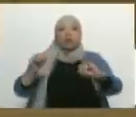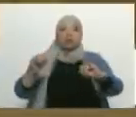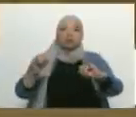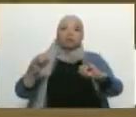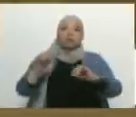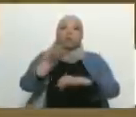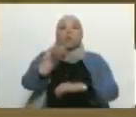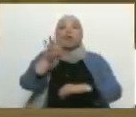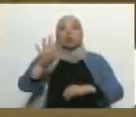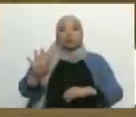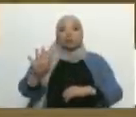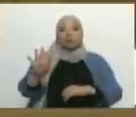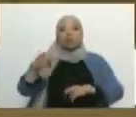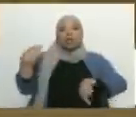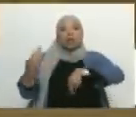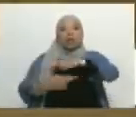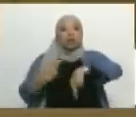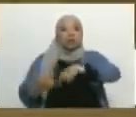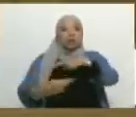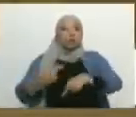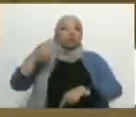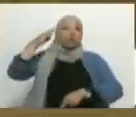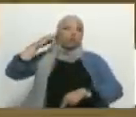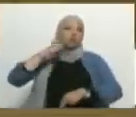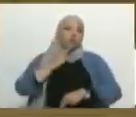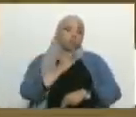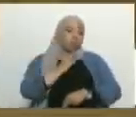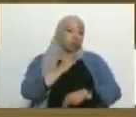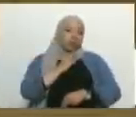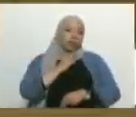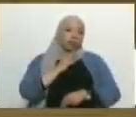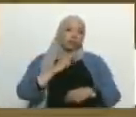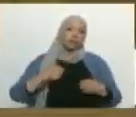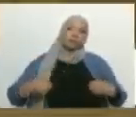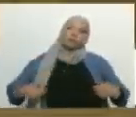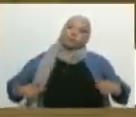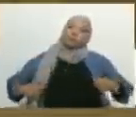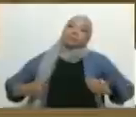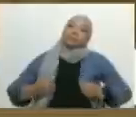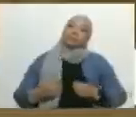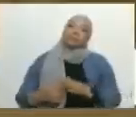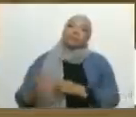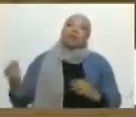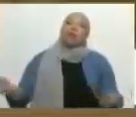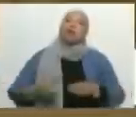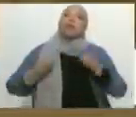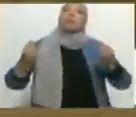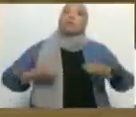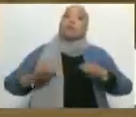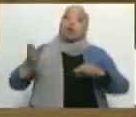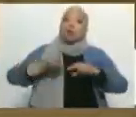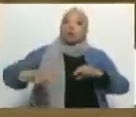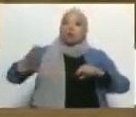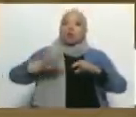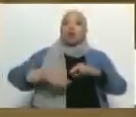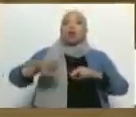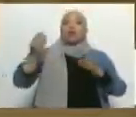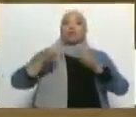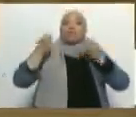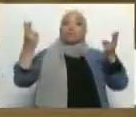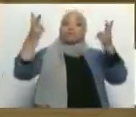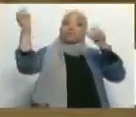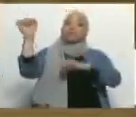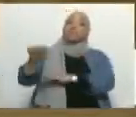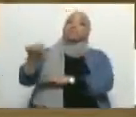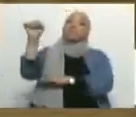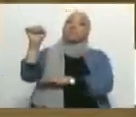y 24 de la Revolución Bolivariana. ¡Que vivan los niños y niñas con